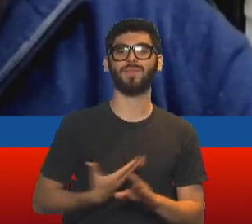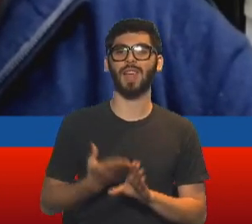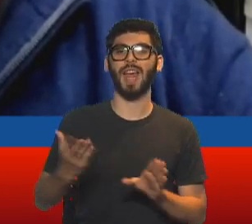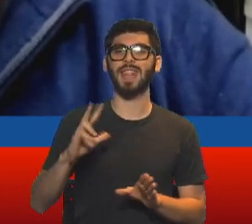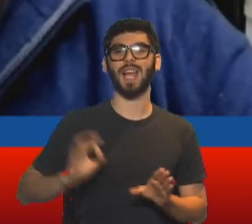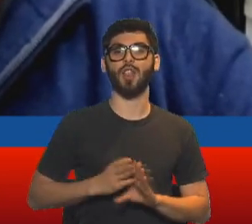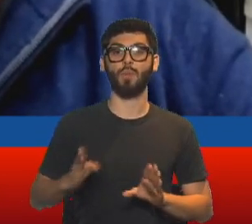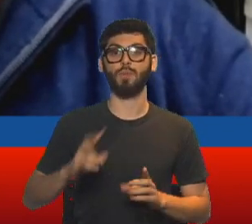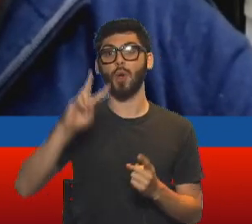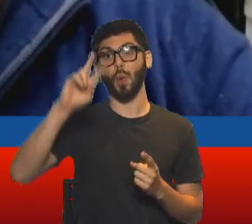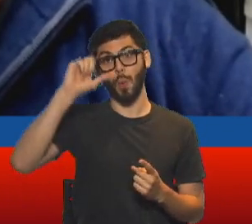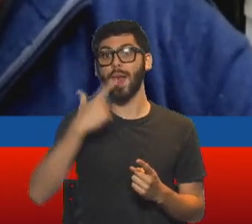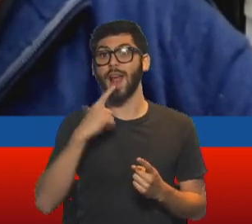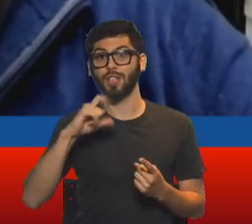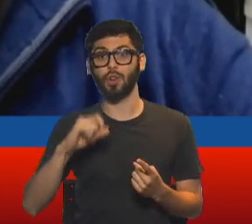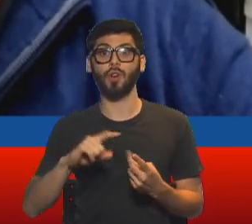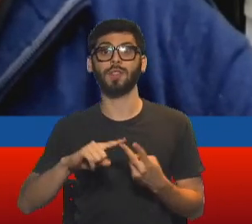más accesible, ¿no?